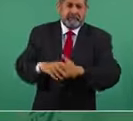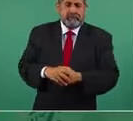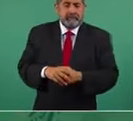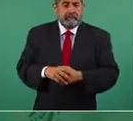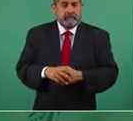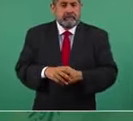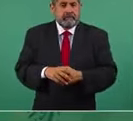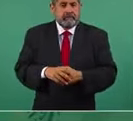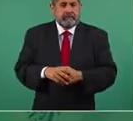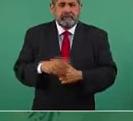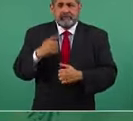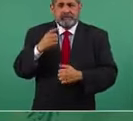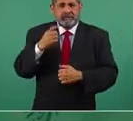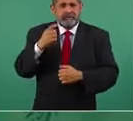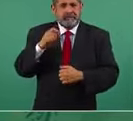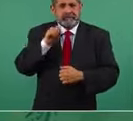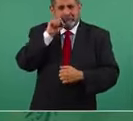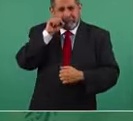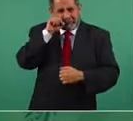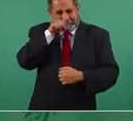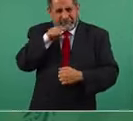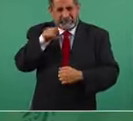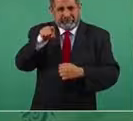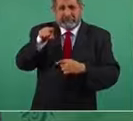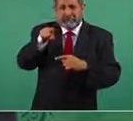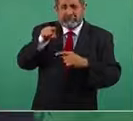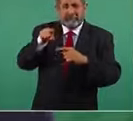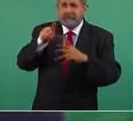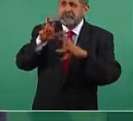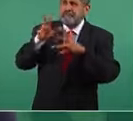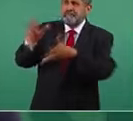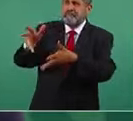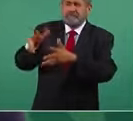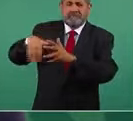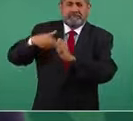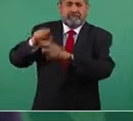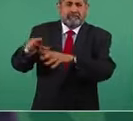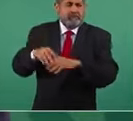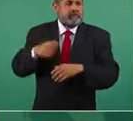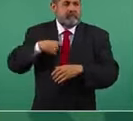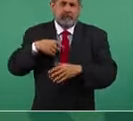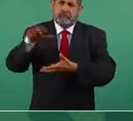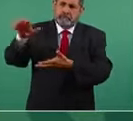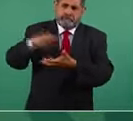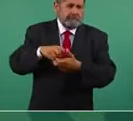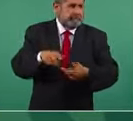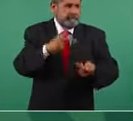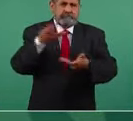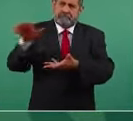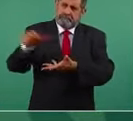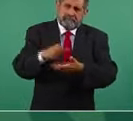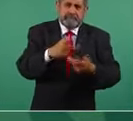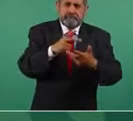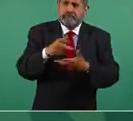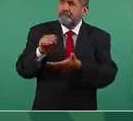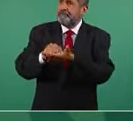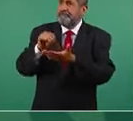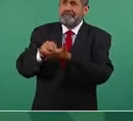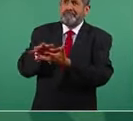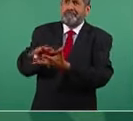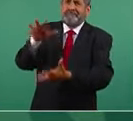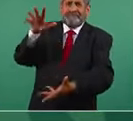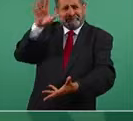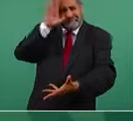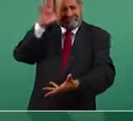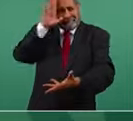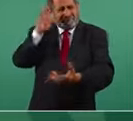Y se mantiene esa mercancía, hemos ido sacando y sacando y sacando y sacando, pero